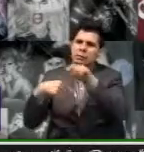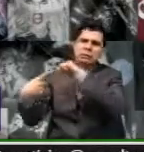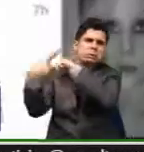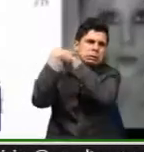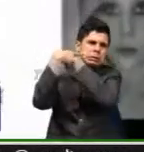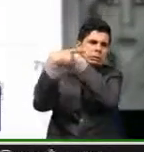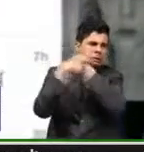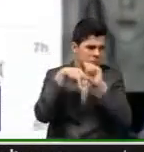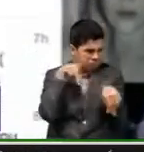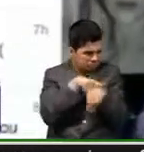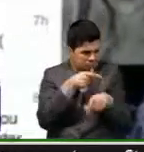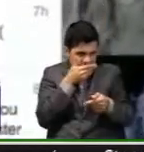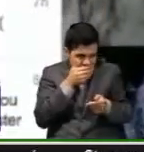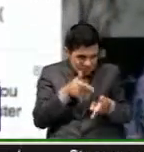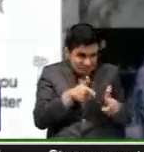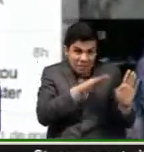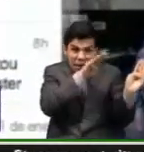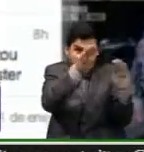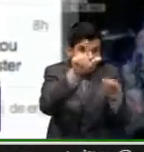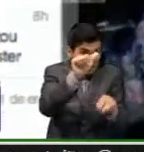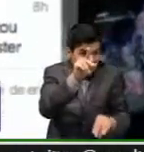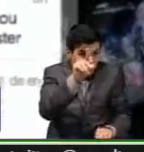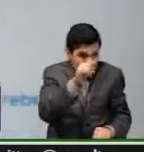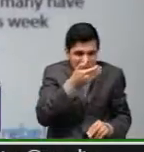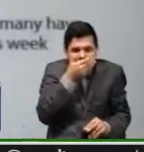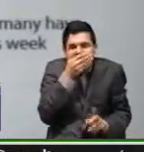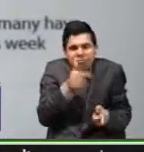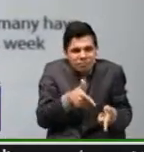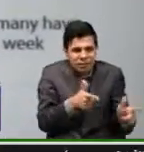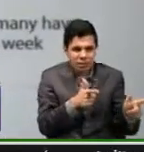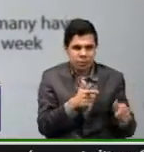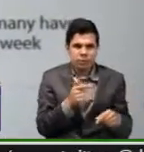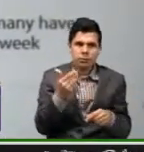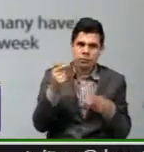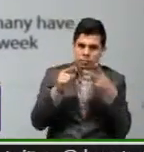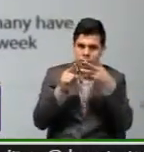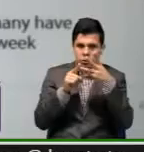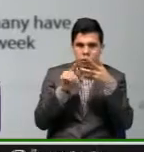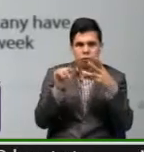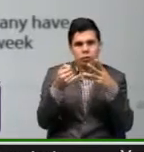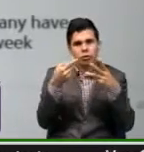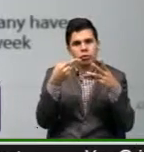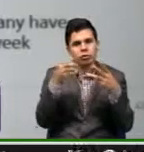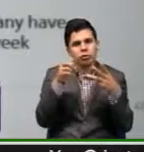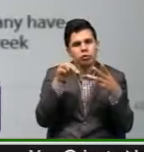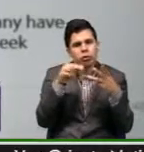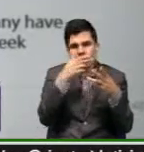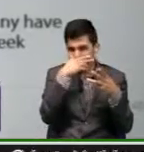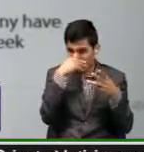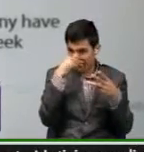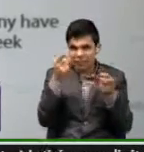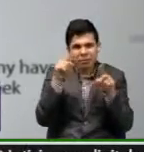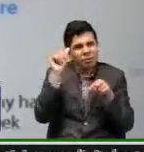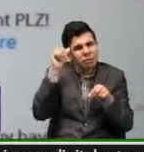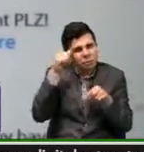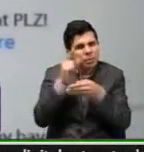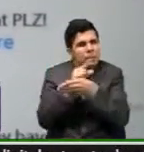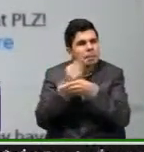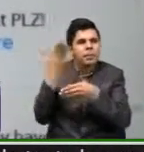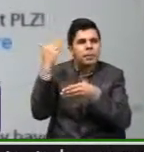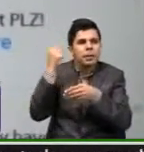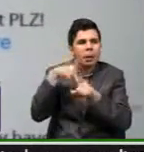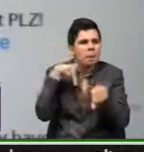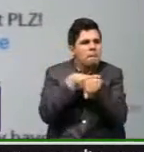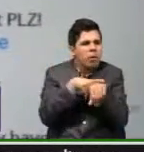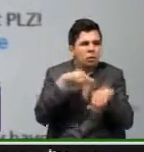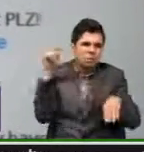sus compañeros justamente por su afición al artista. Hace 2 años el nombre de John fue tendencia nacional en Colombia a través de Twitter debido a las burlas,